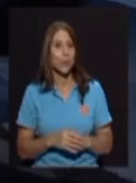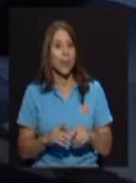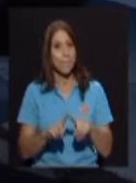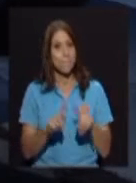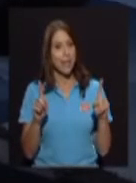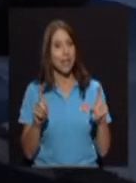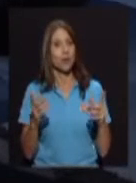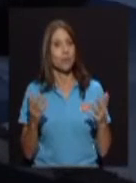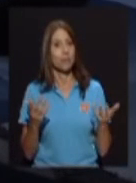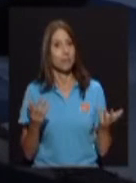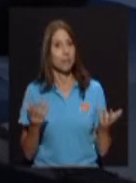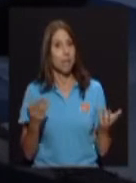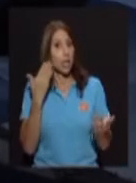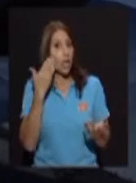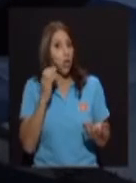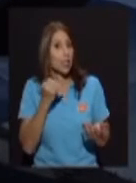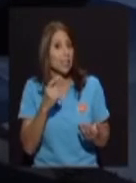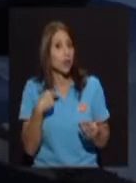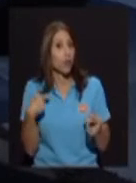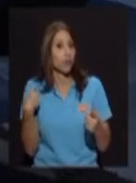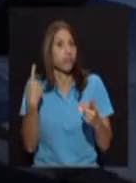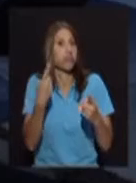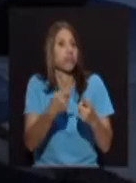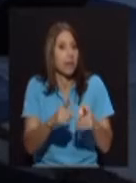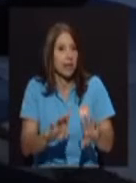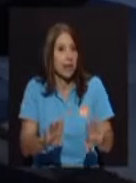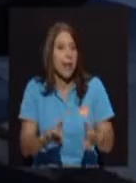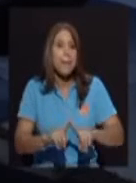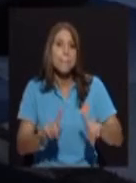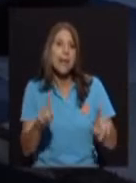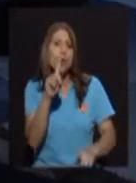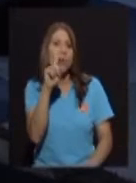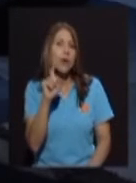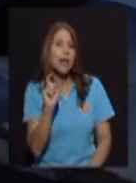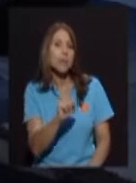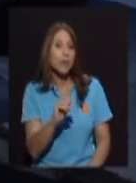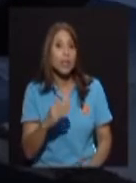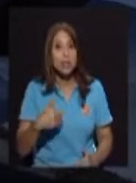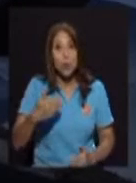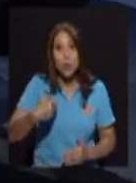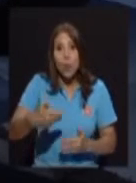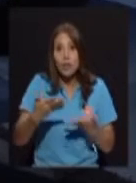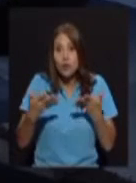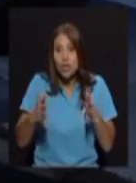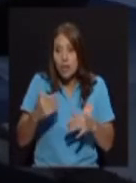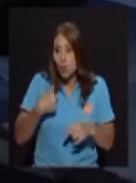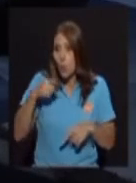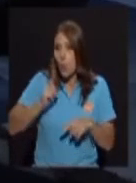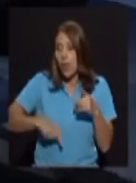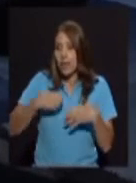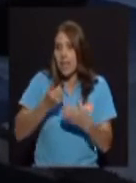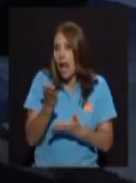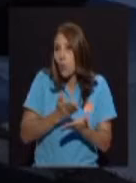pero, y no sé si llegaré, pero una de las preguntas es, cuando hay una serie de cosas que ya no puedo hacer,